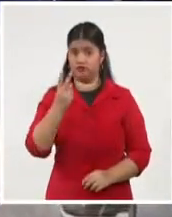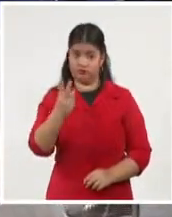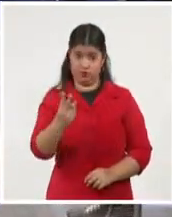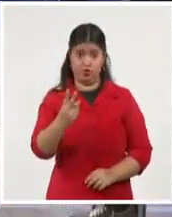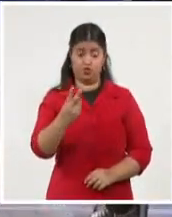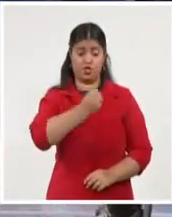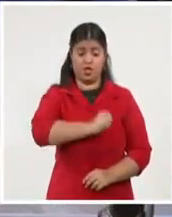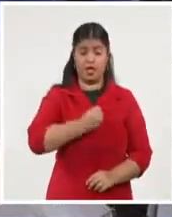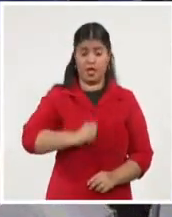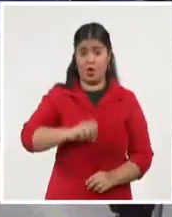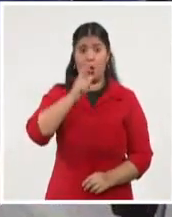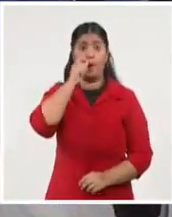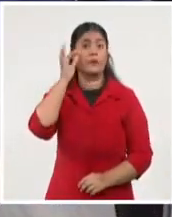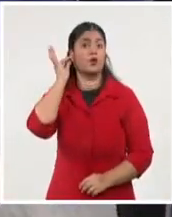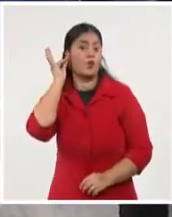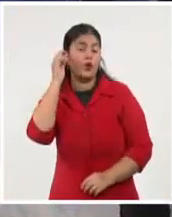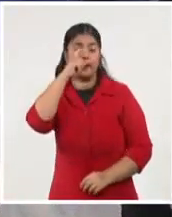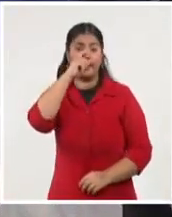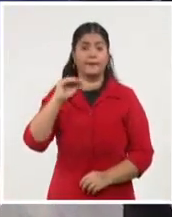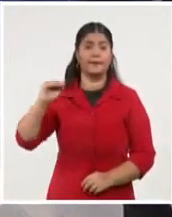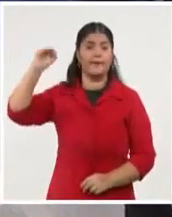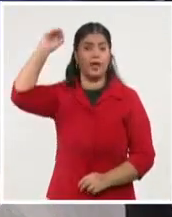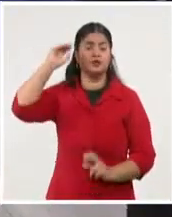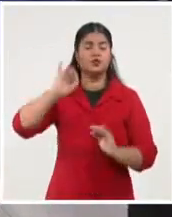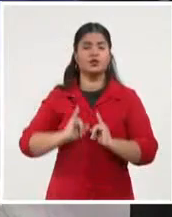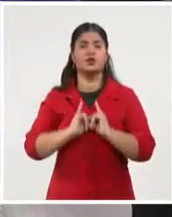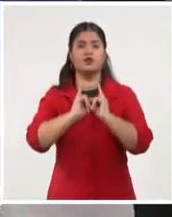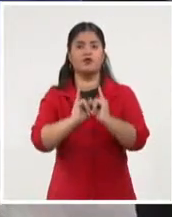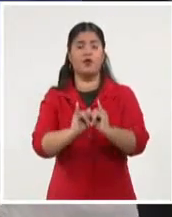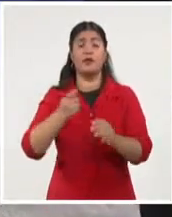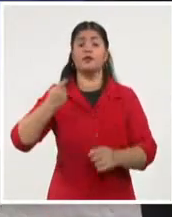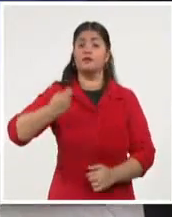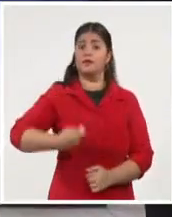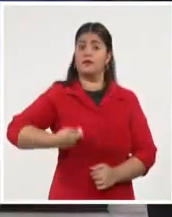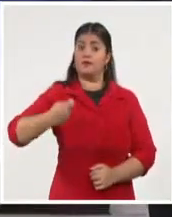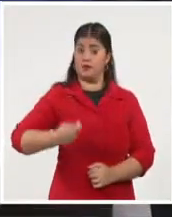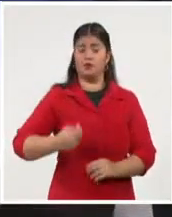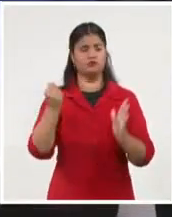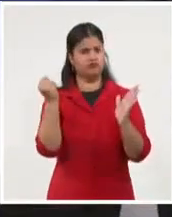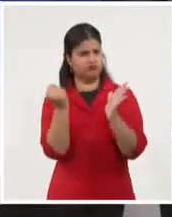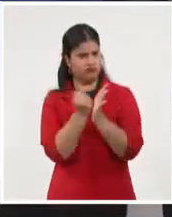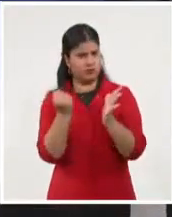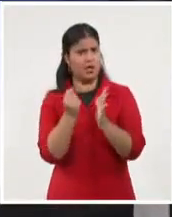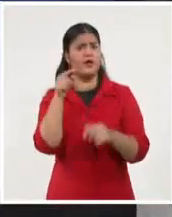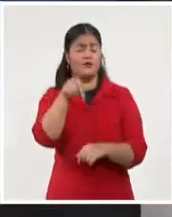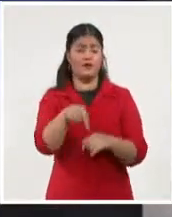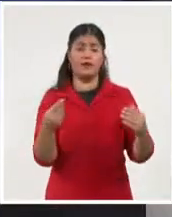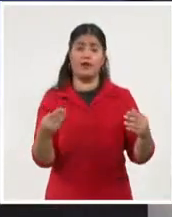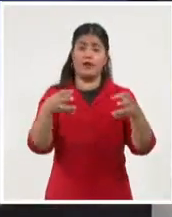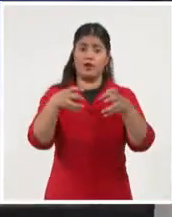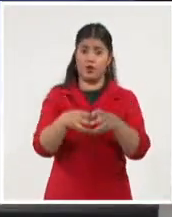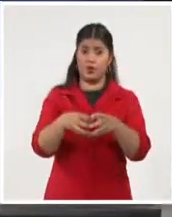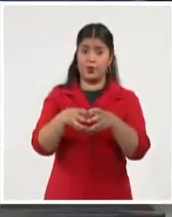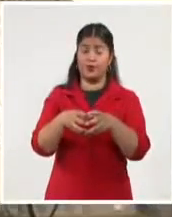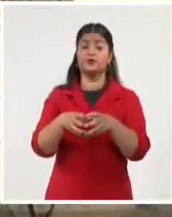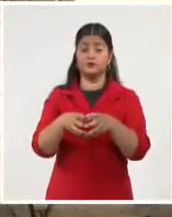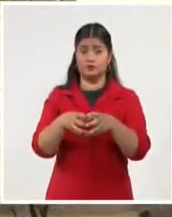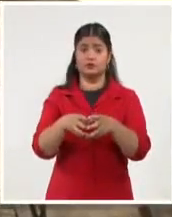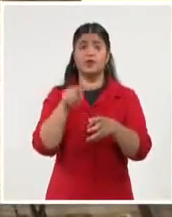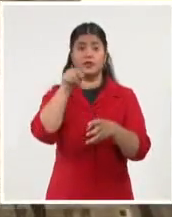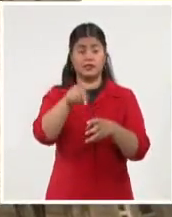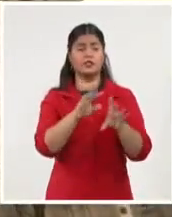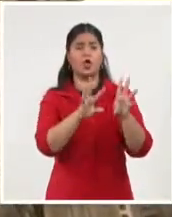la fiscal indica que la pesquisa descubrió evidencia de que la compañía habría asignado un valor fraudulento